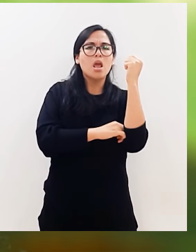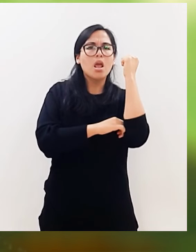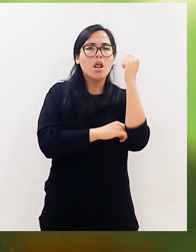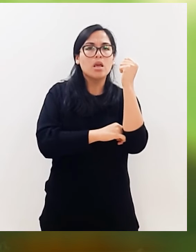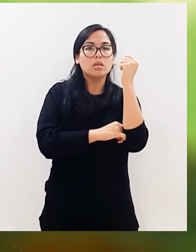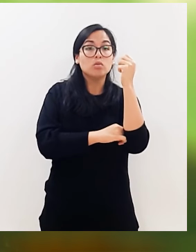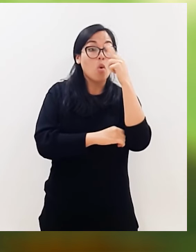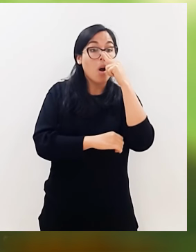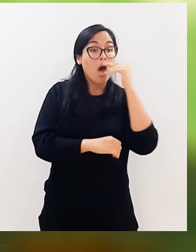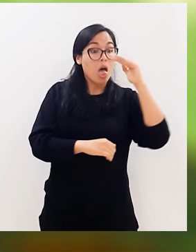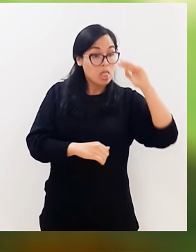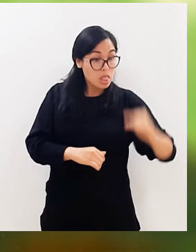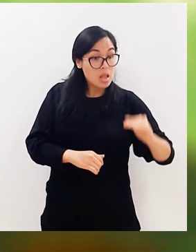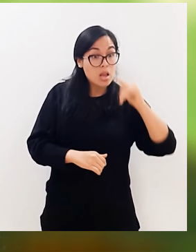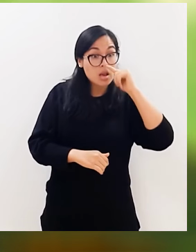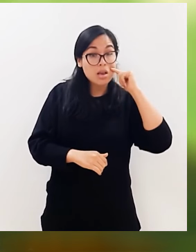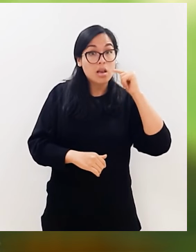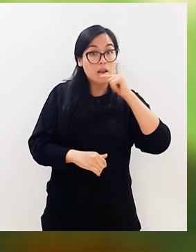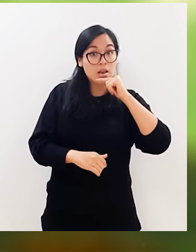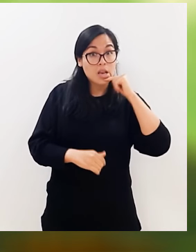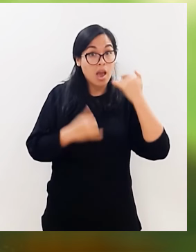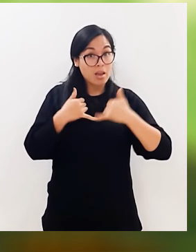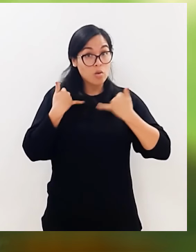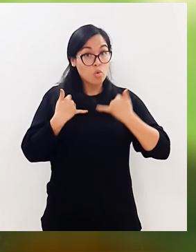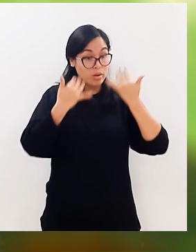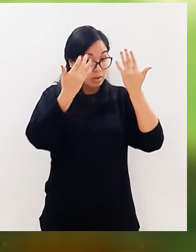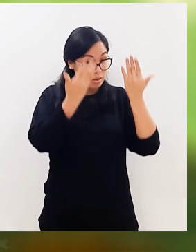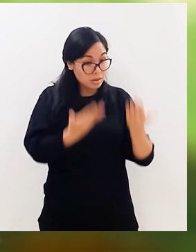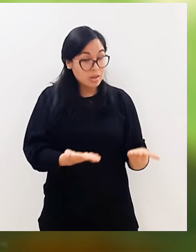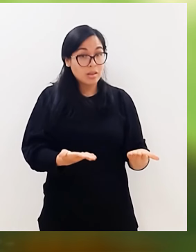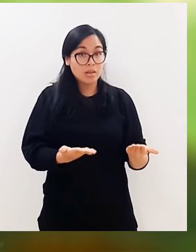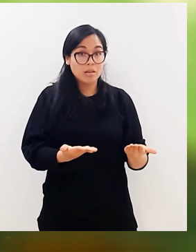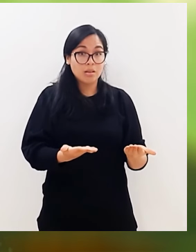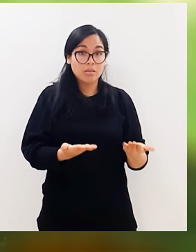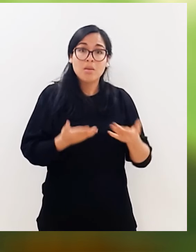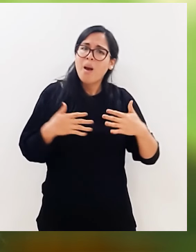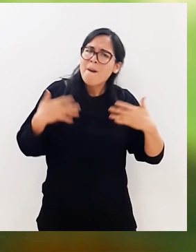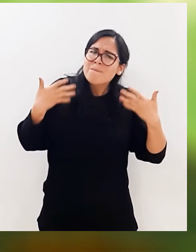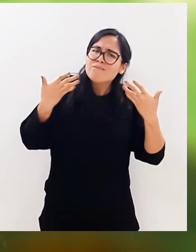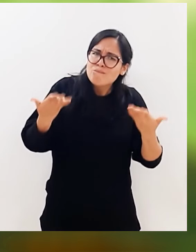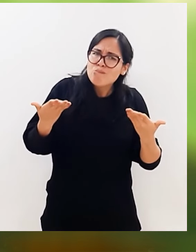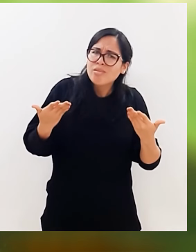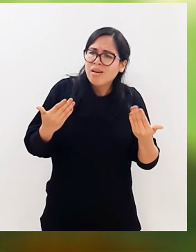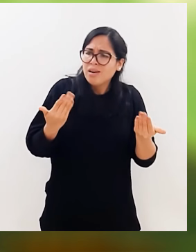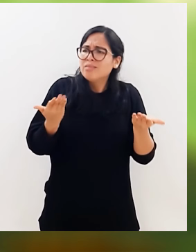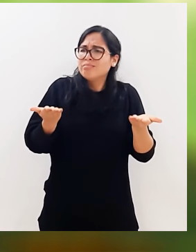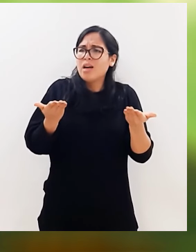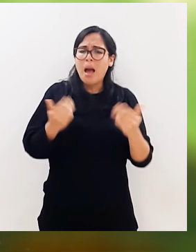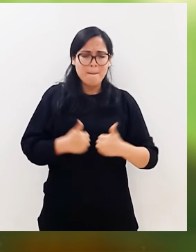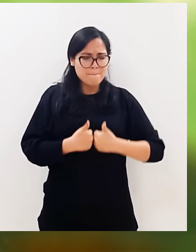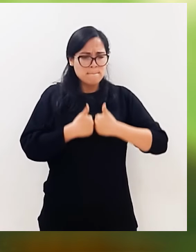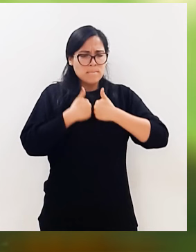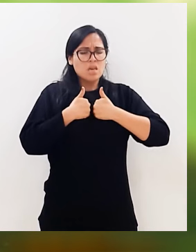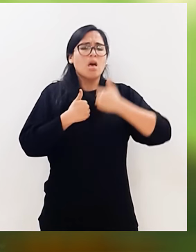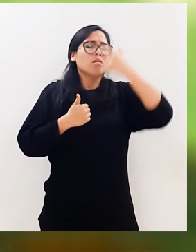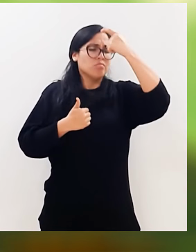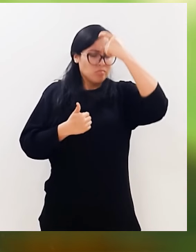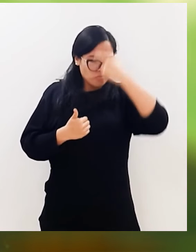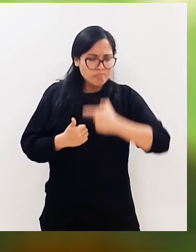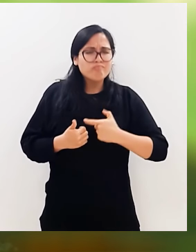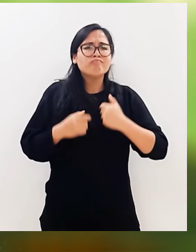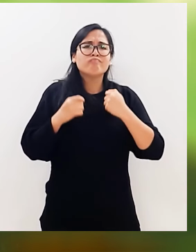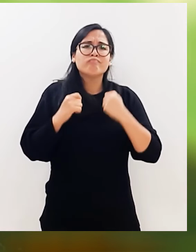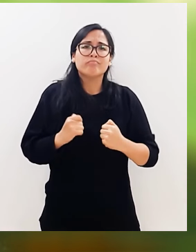De nuestras niñas, niños y adolescentes Para que puedan tener una vida íntegra